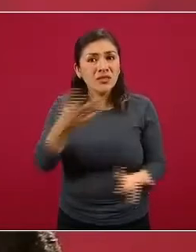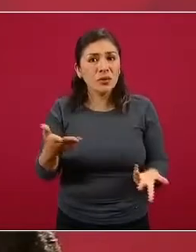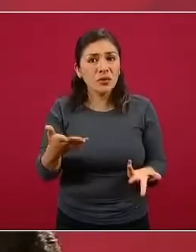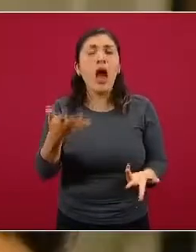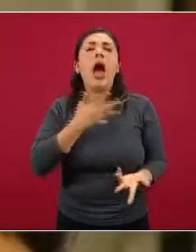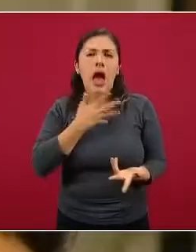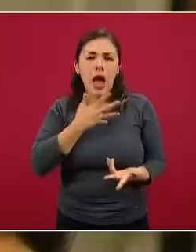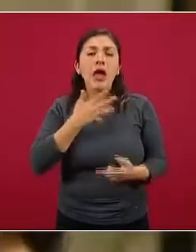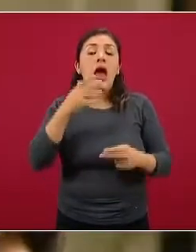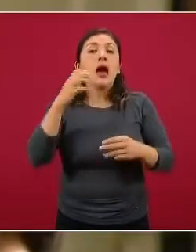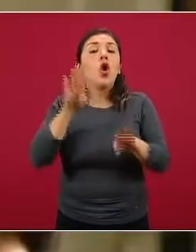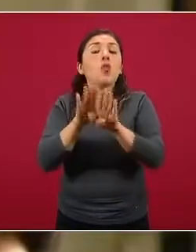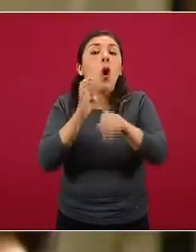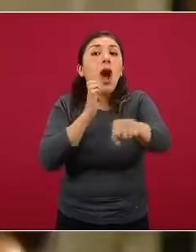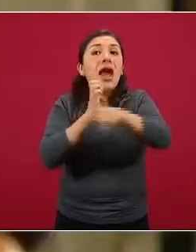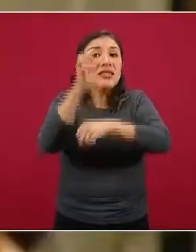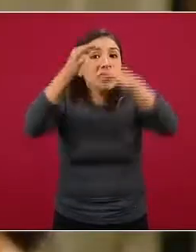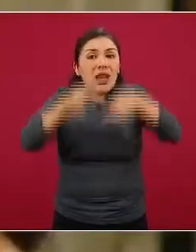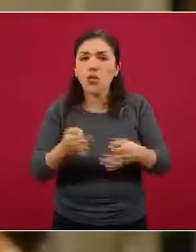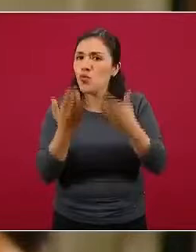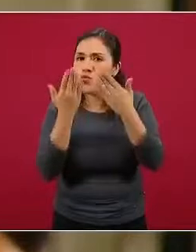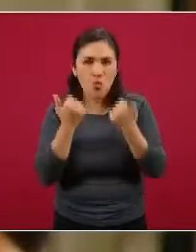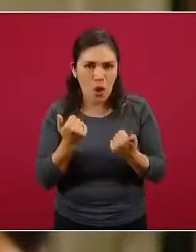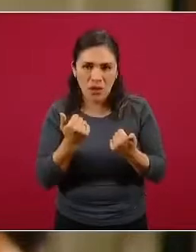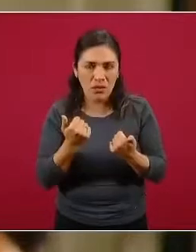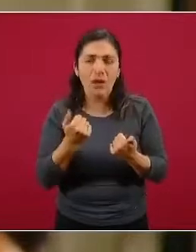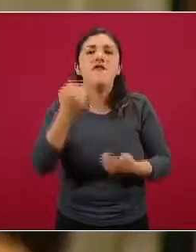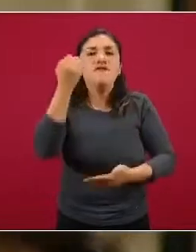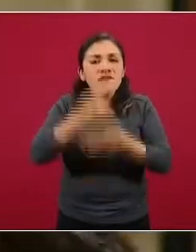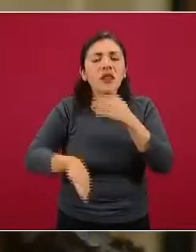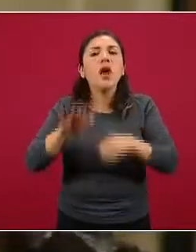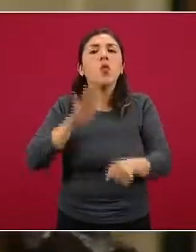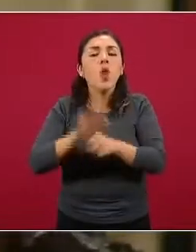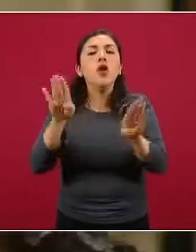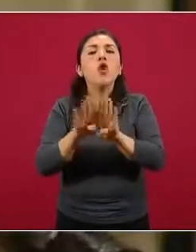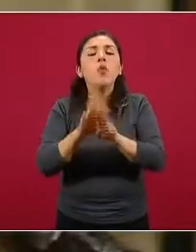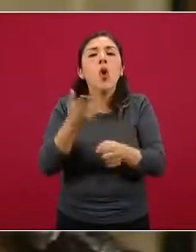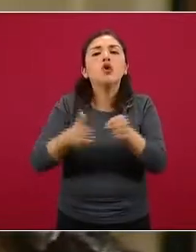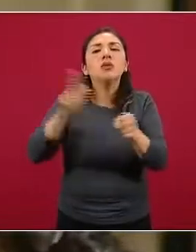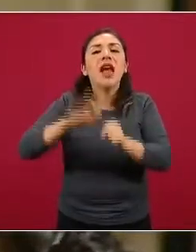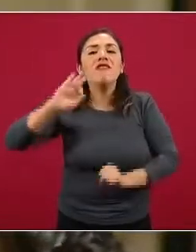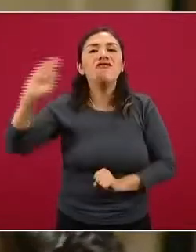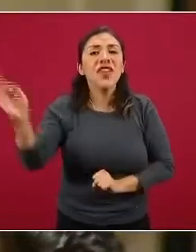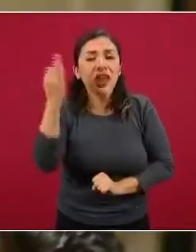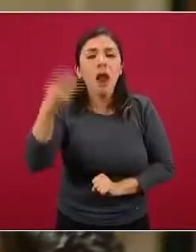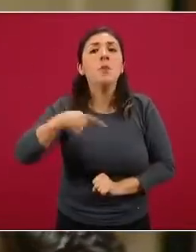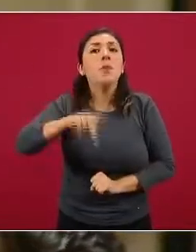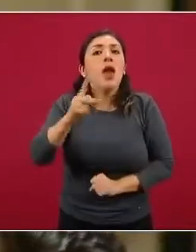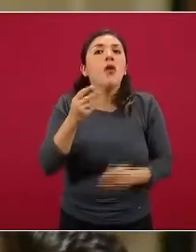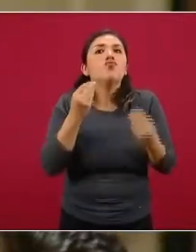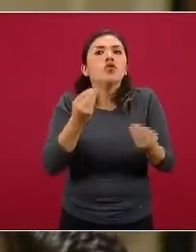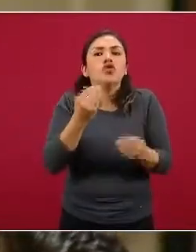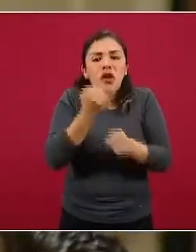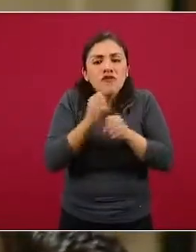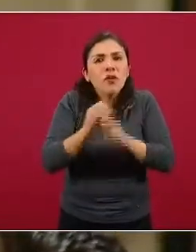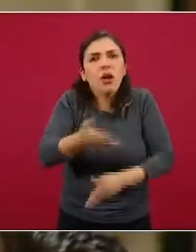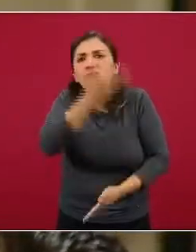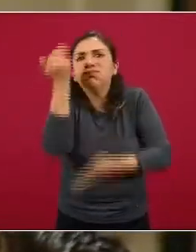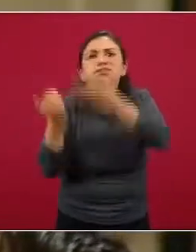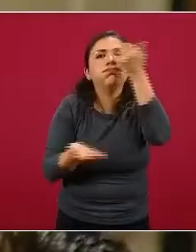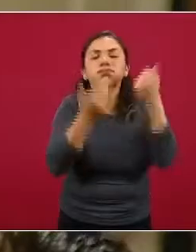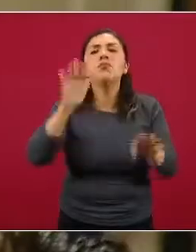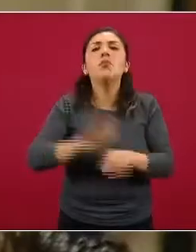nivel estatal, aclaro. Las opciones que nos quedan son los federales, pero hay mucha desinformación